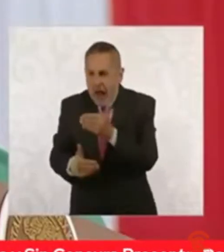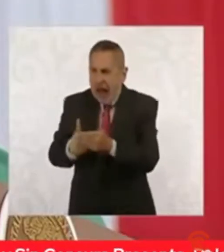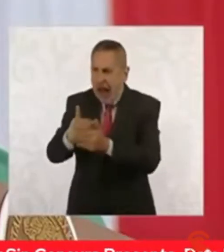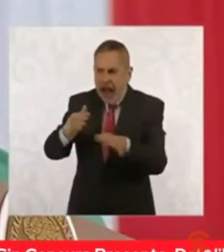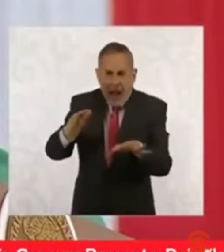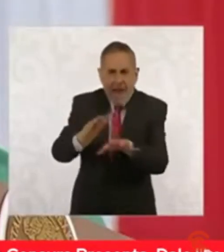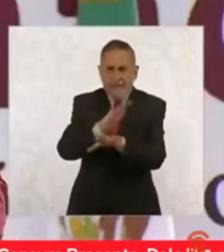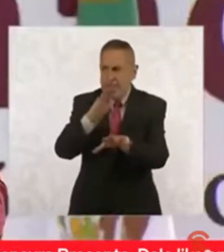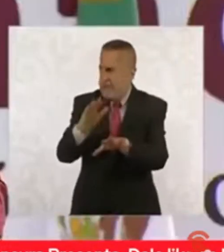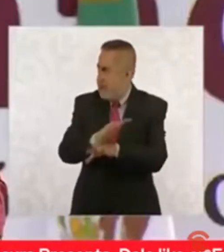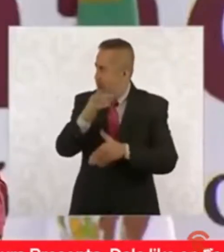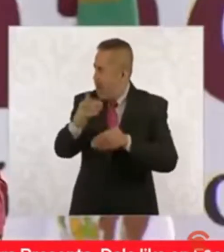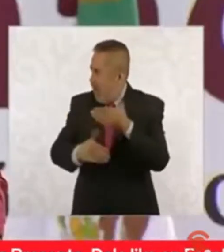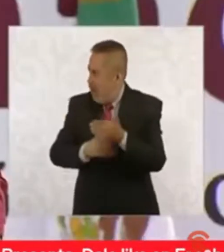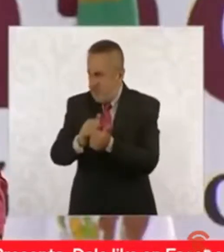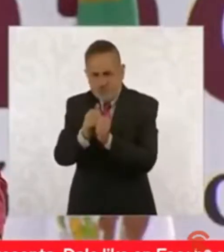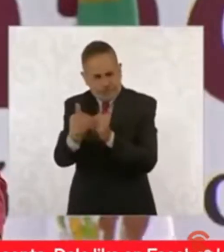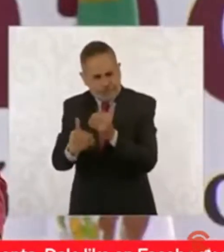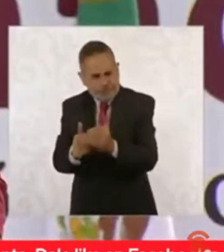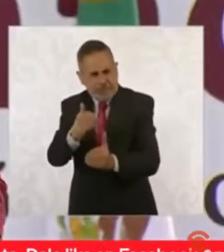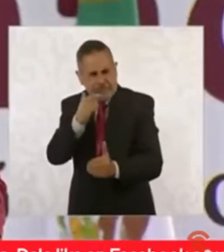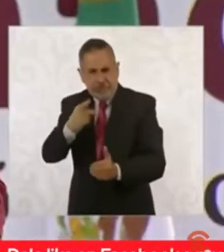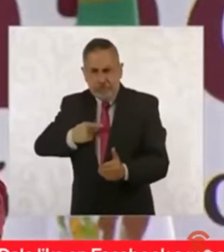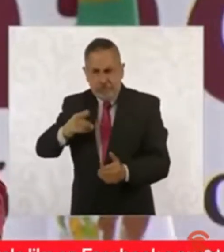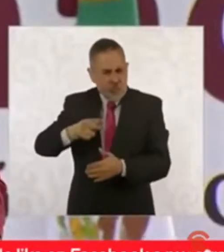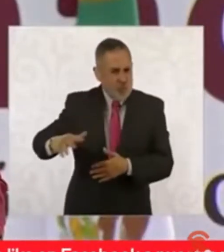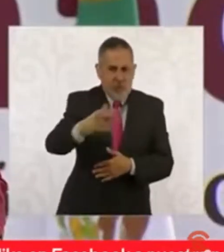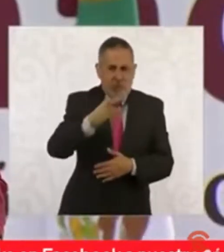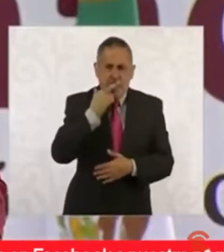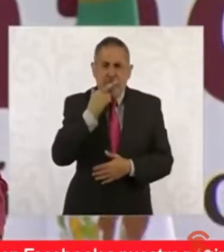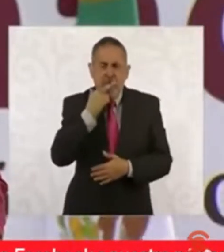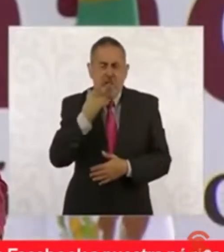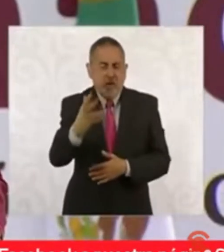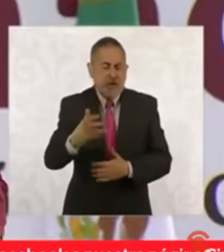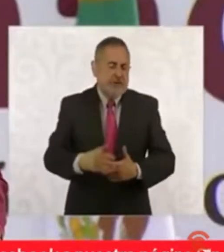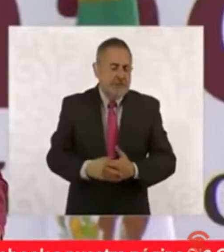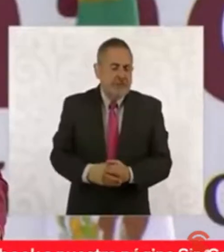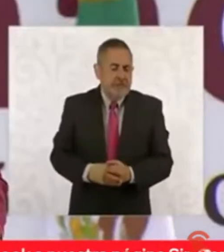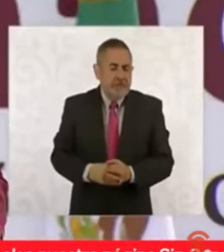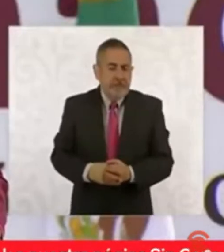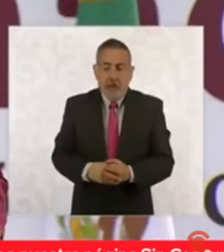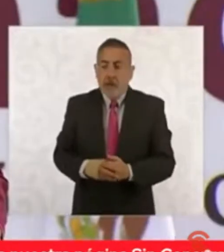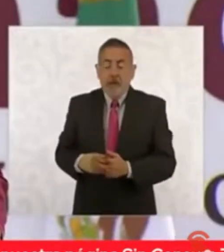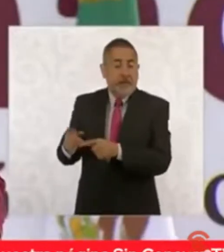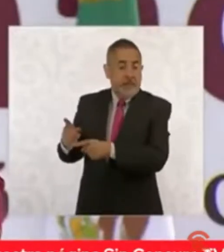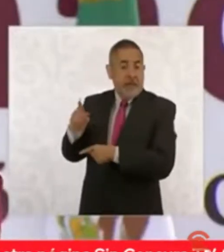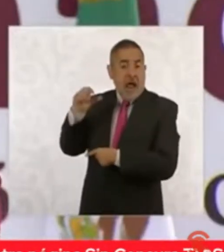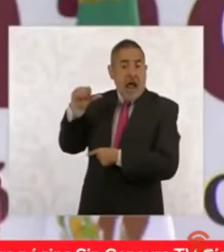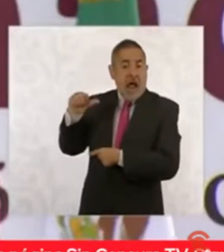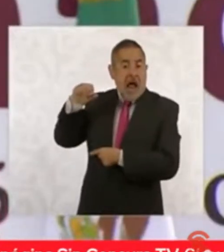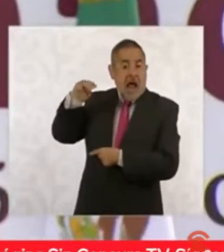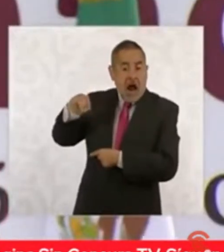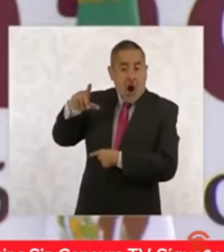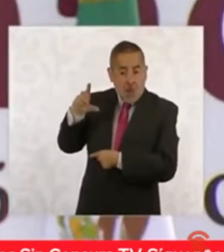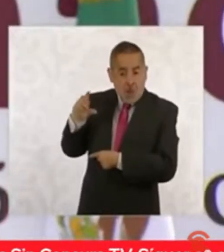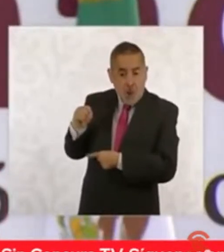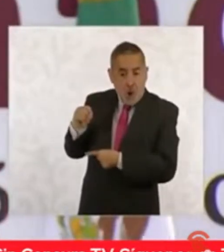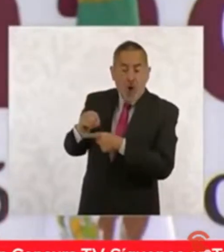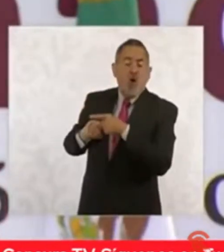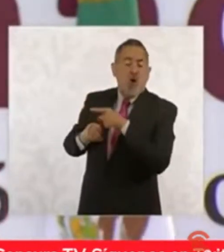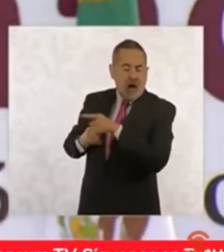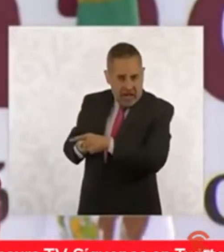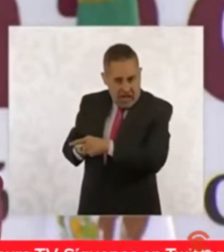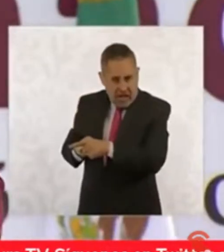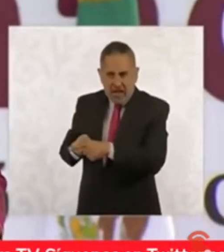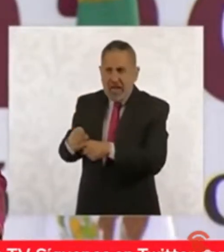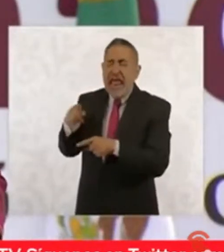nación para el bienestar del pueblo. Andrés Manuel López Obrador fue es